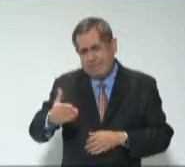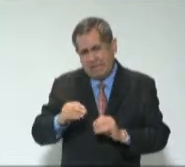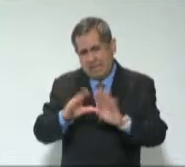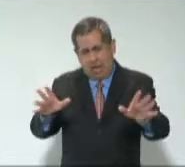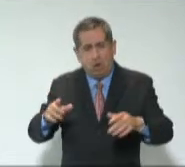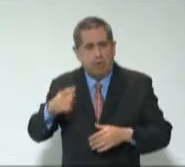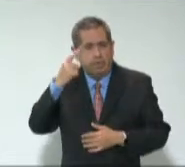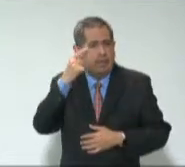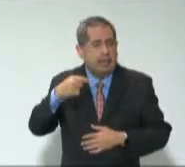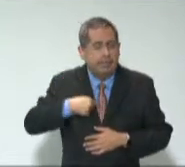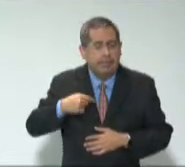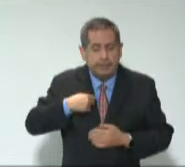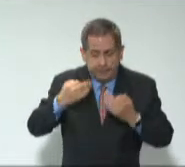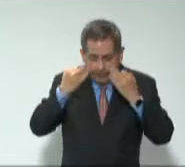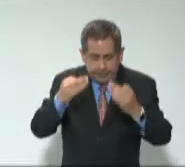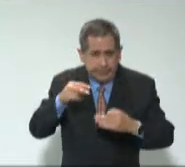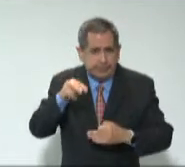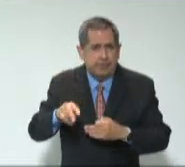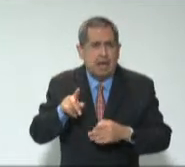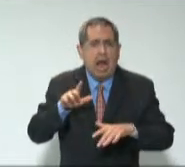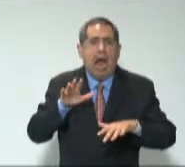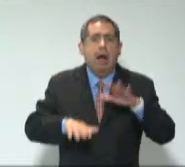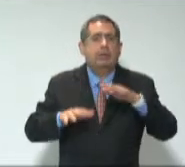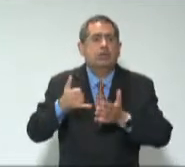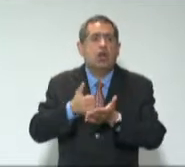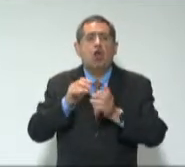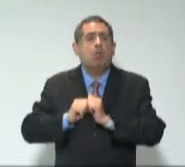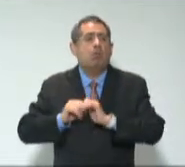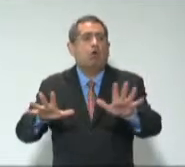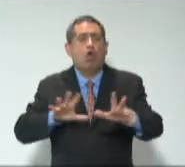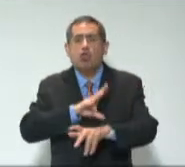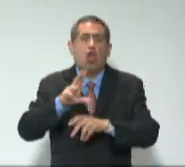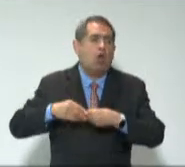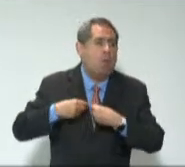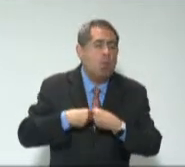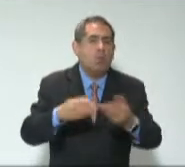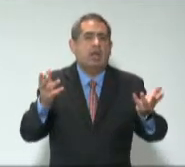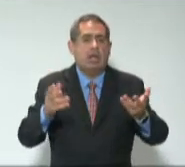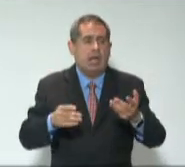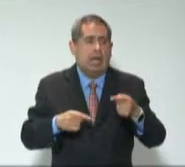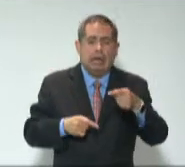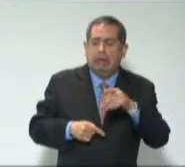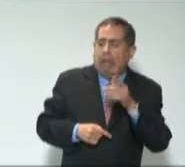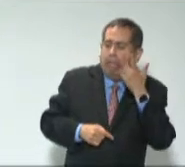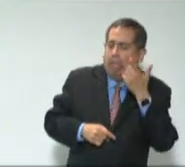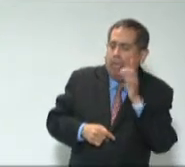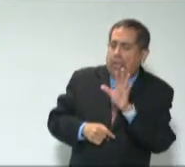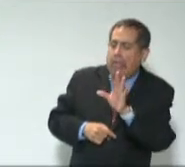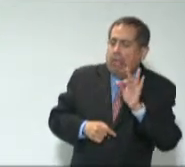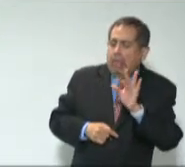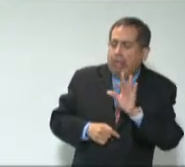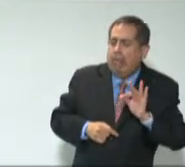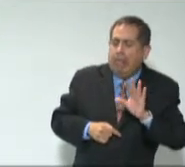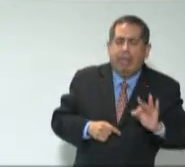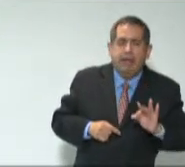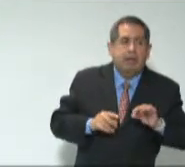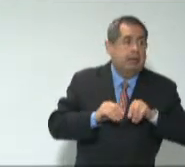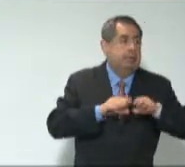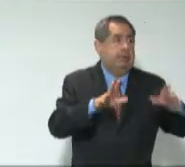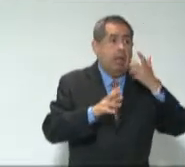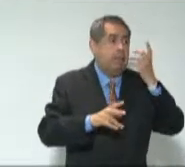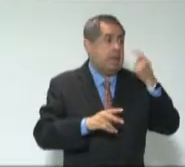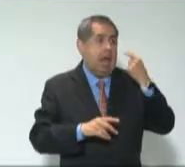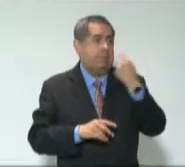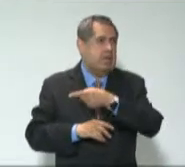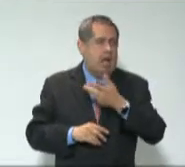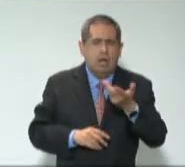y a mí me ha tocado algunos se no es que uno publica todo de muy buena fe y demás toman un contrato lo sacan de contexto